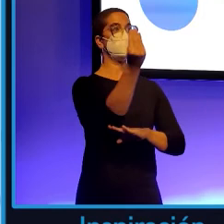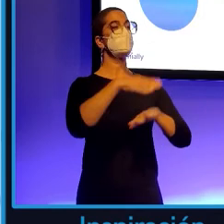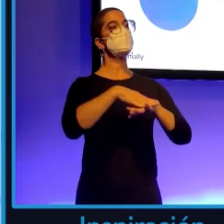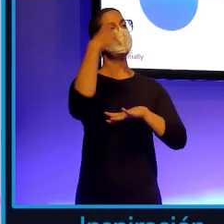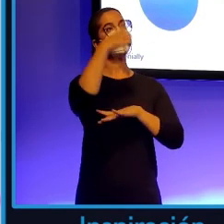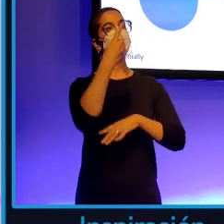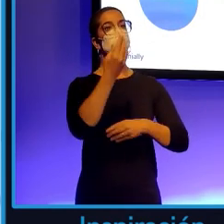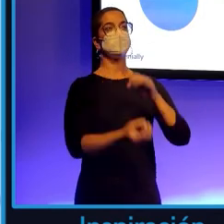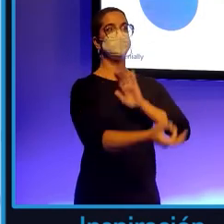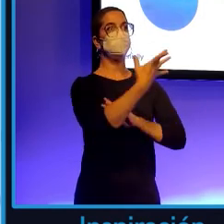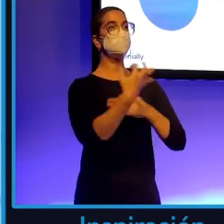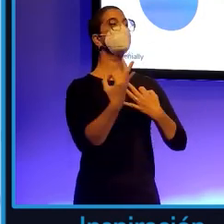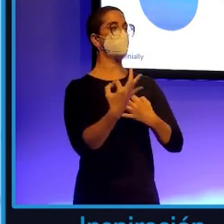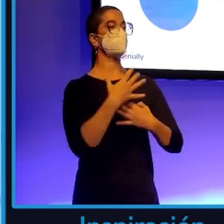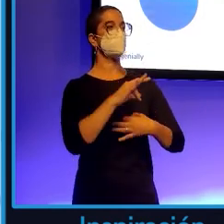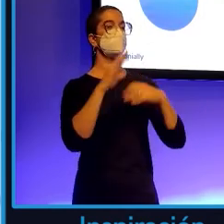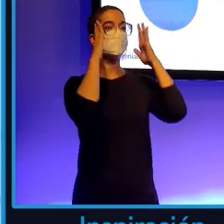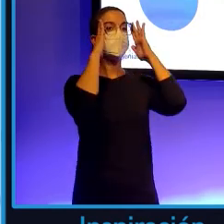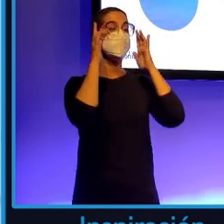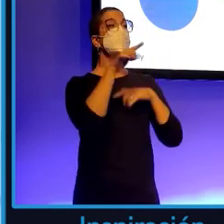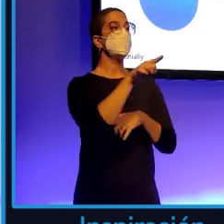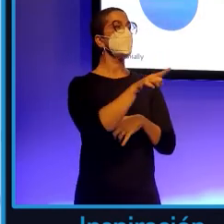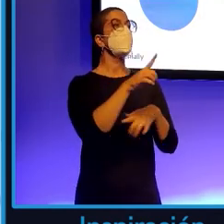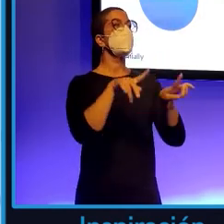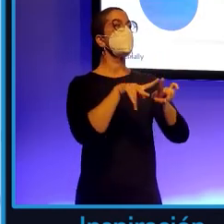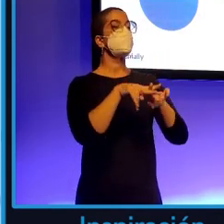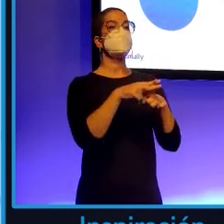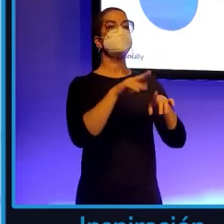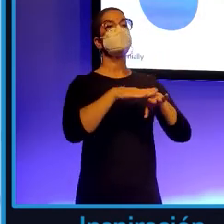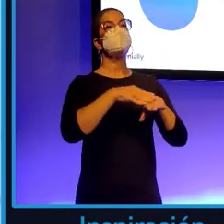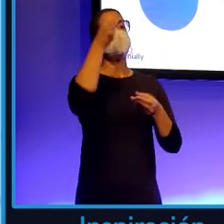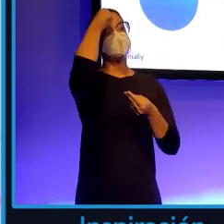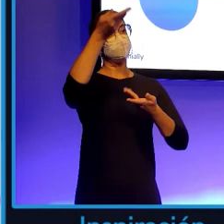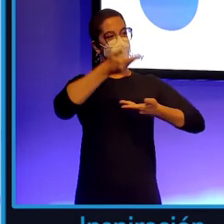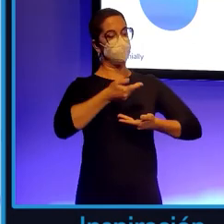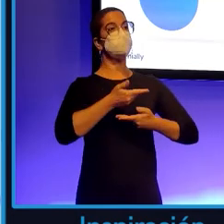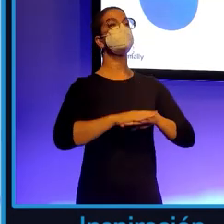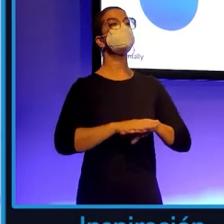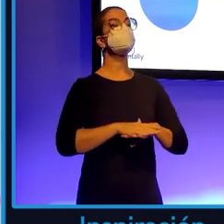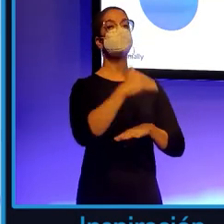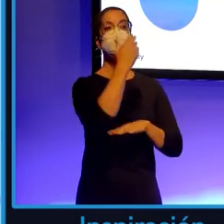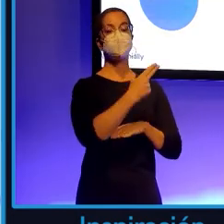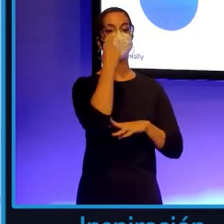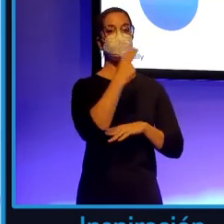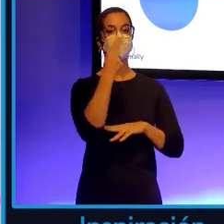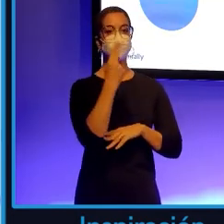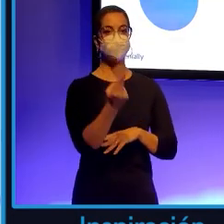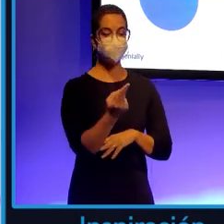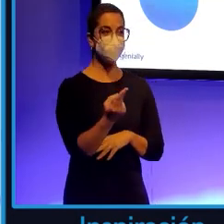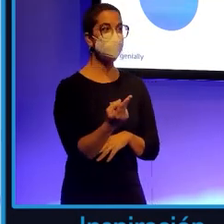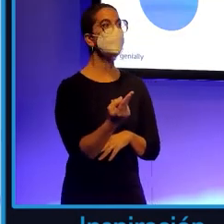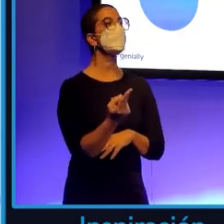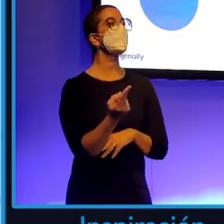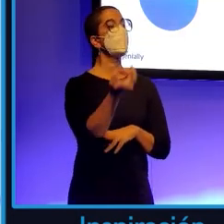con esto la potencia que puede tener este pequeño mecanismo para pensar o lo cual lo interesante es que siempre que puedan y quieran